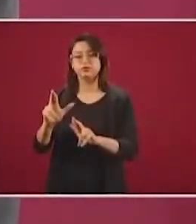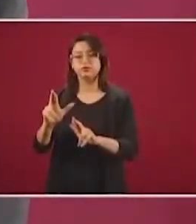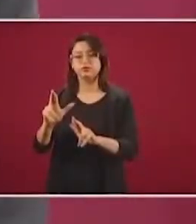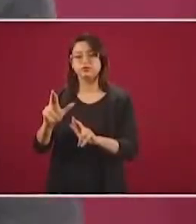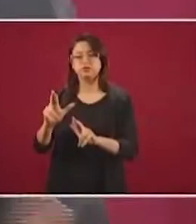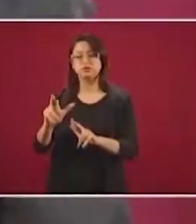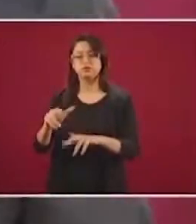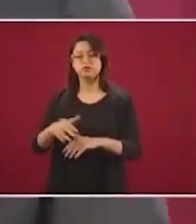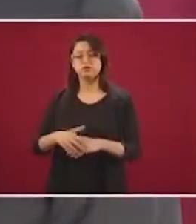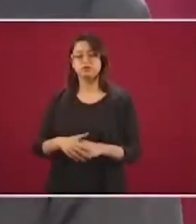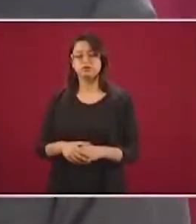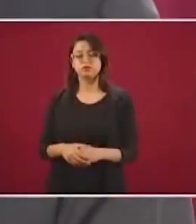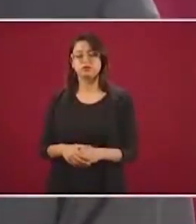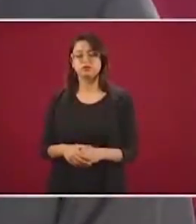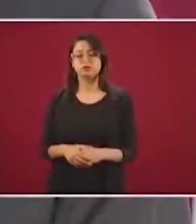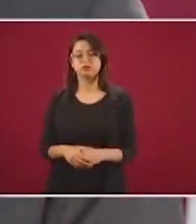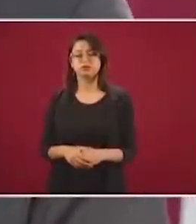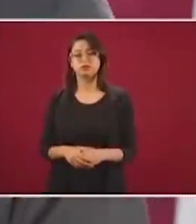qué